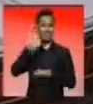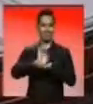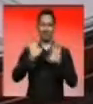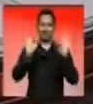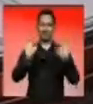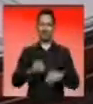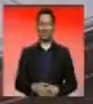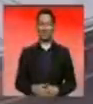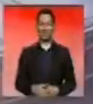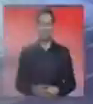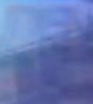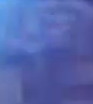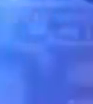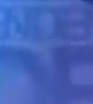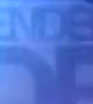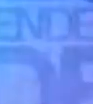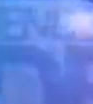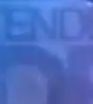cobertura del país.